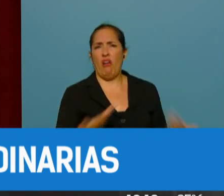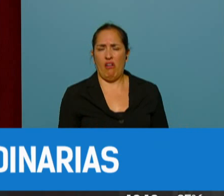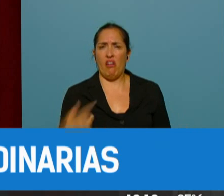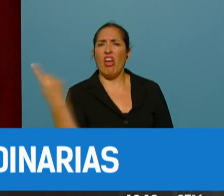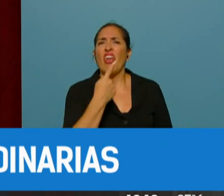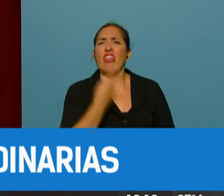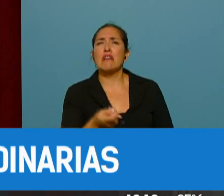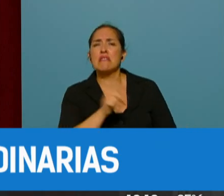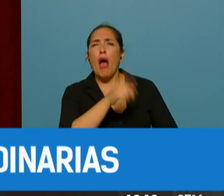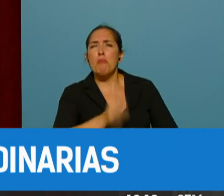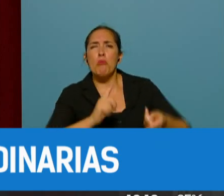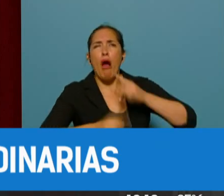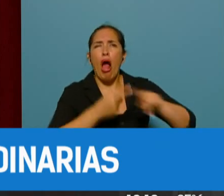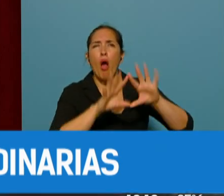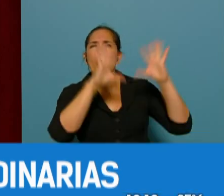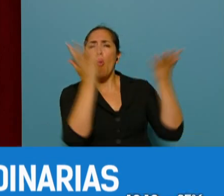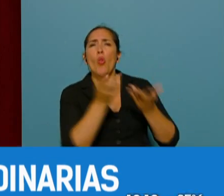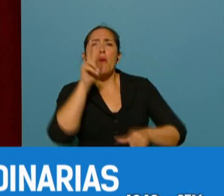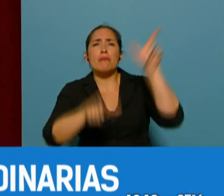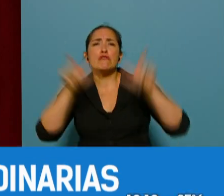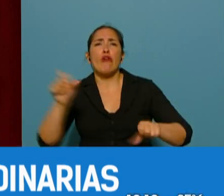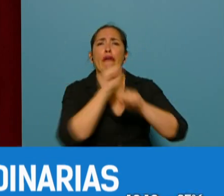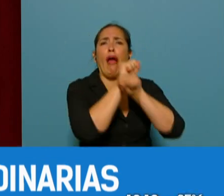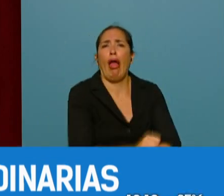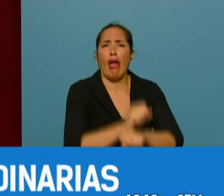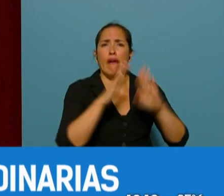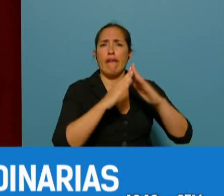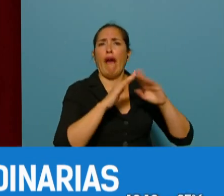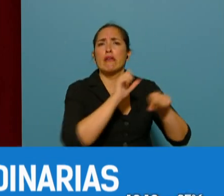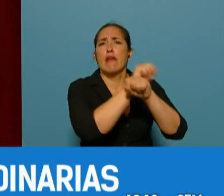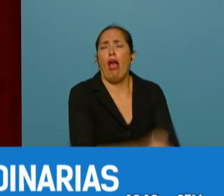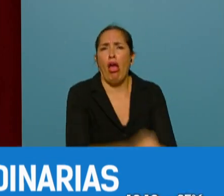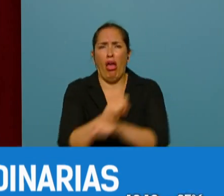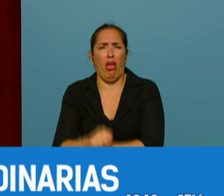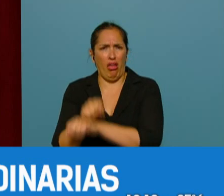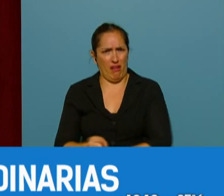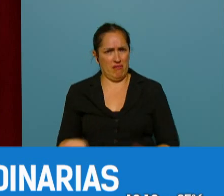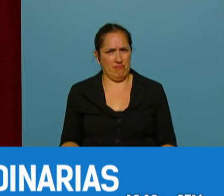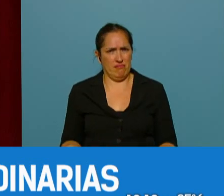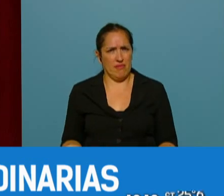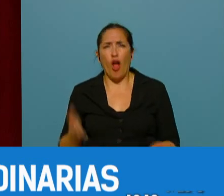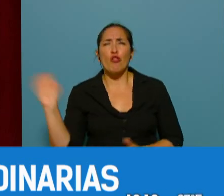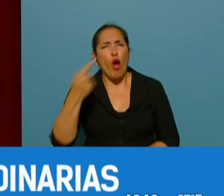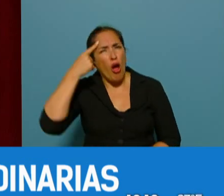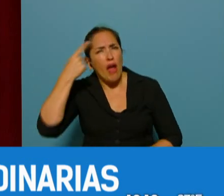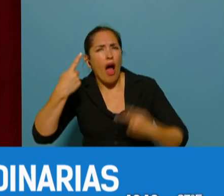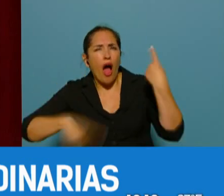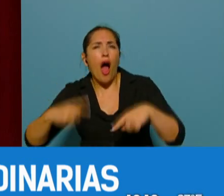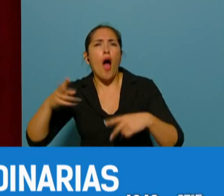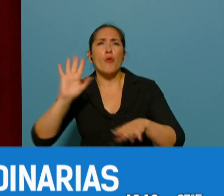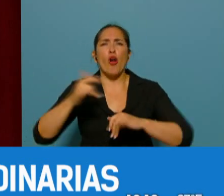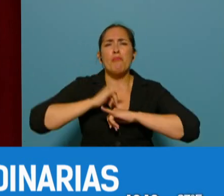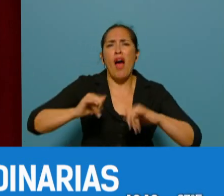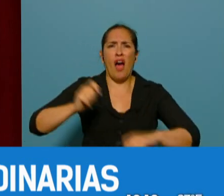ser parte de un complot universal para mantener encerrada a la gente. Cualquier razón se volvió válida para incitar